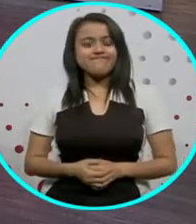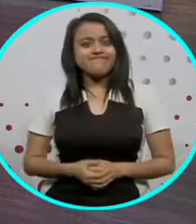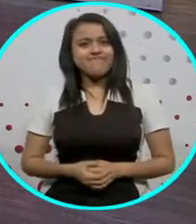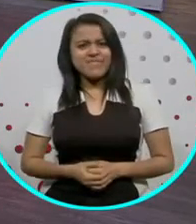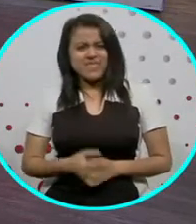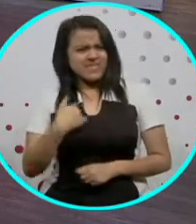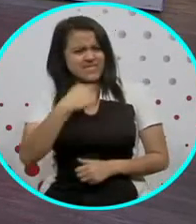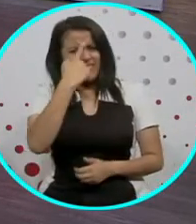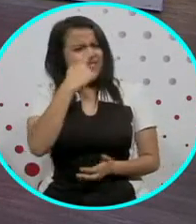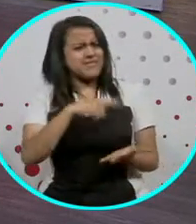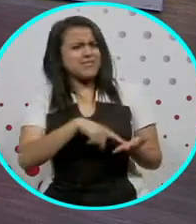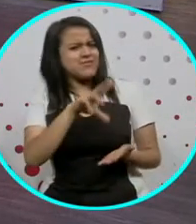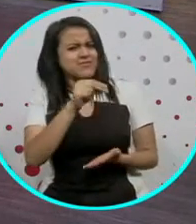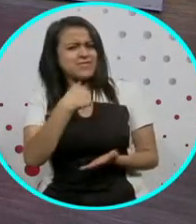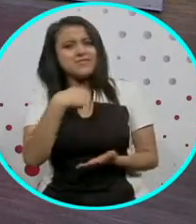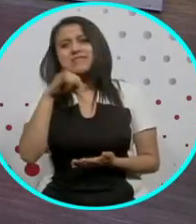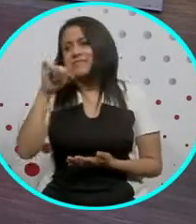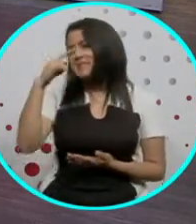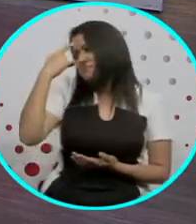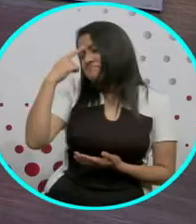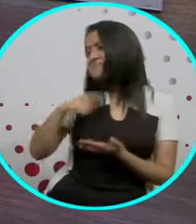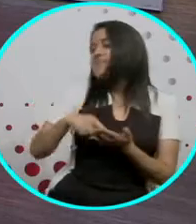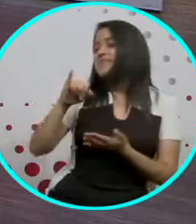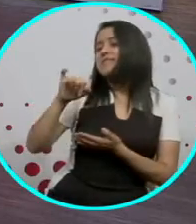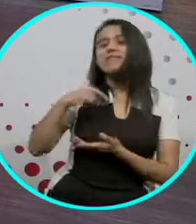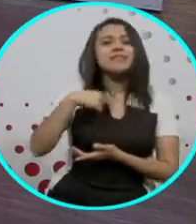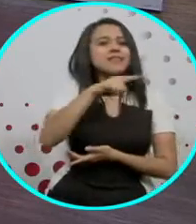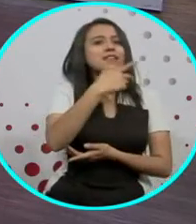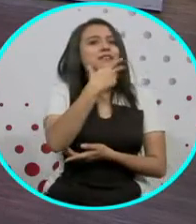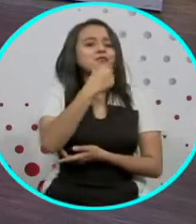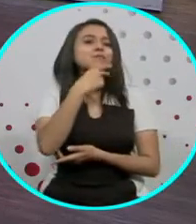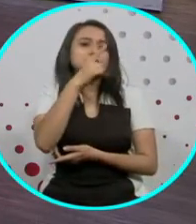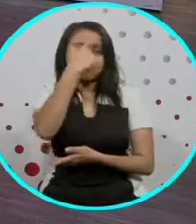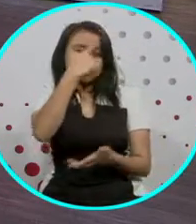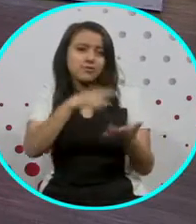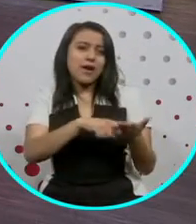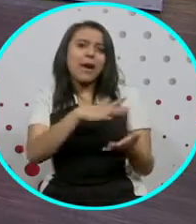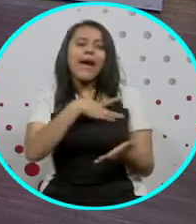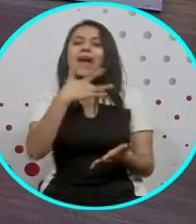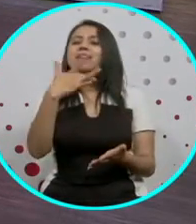¿Ustedes creen? No, yo sí creo. ¿Tú? Que el amor, claro, hay amor, claro, a primera vista. Claro.